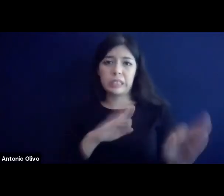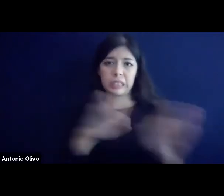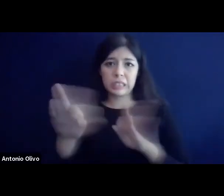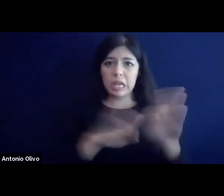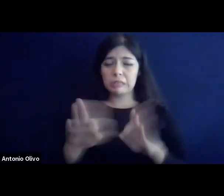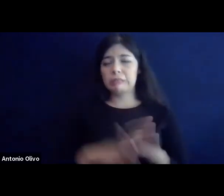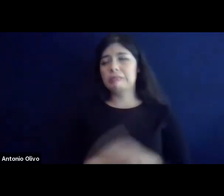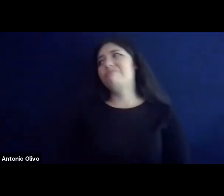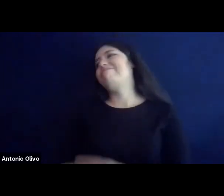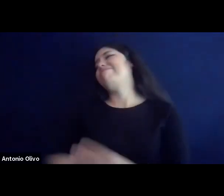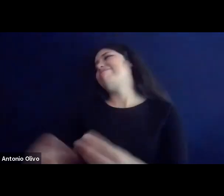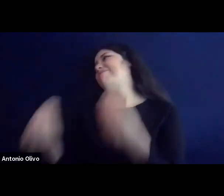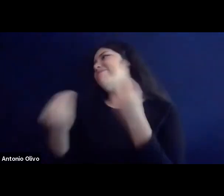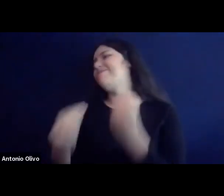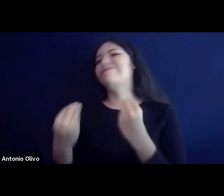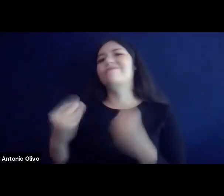te ayude.